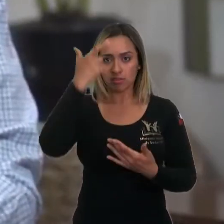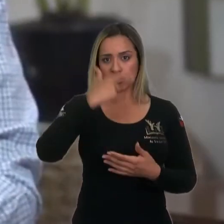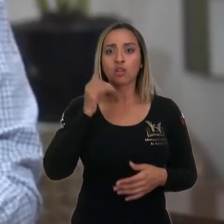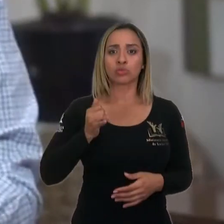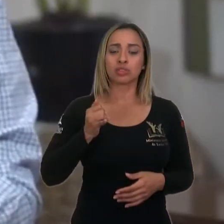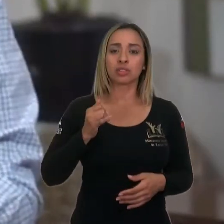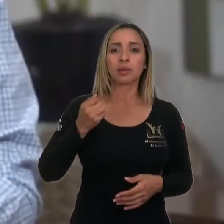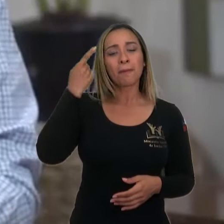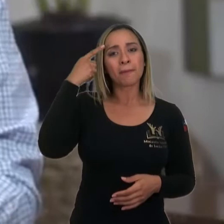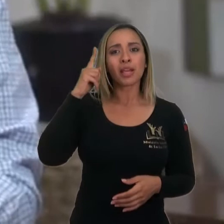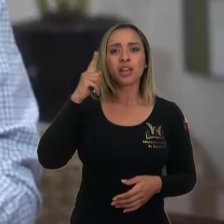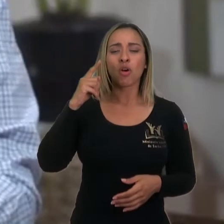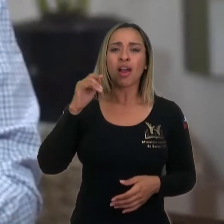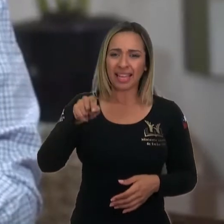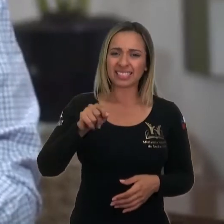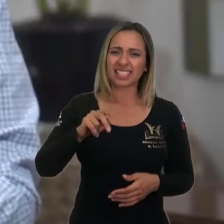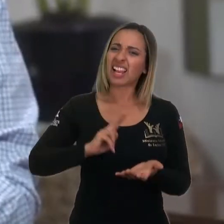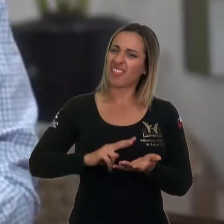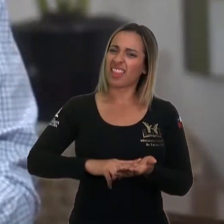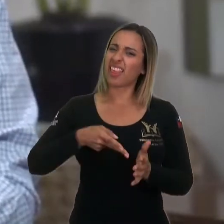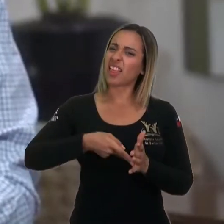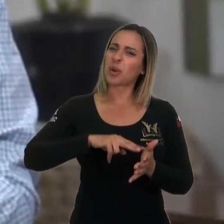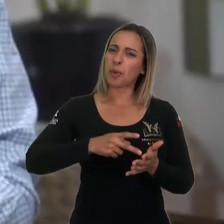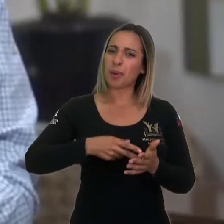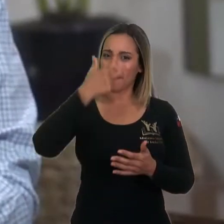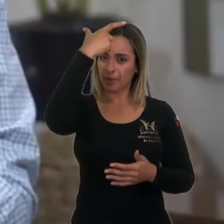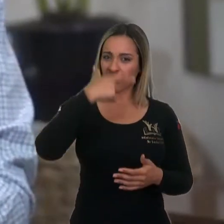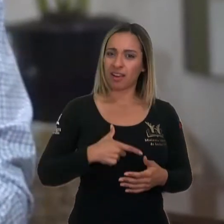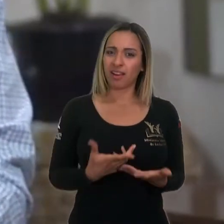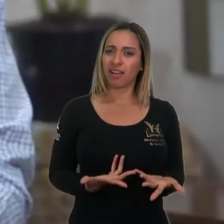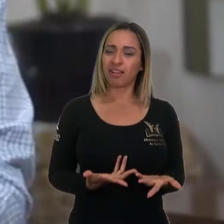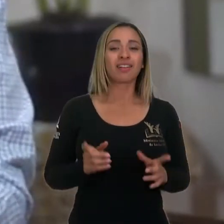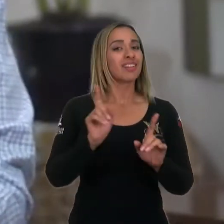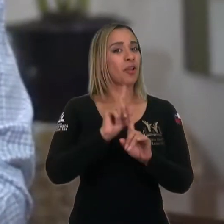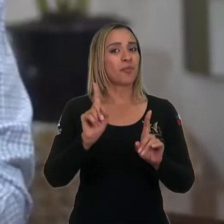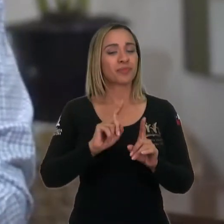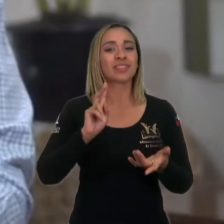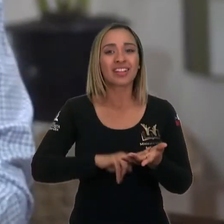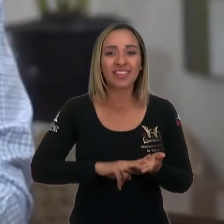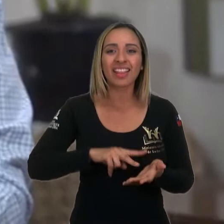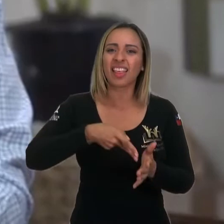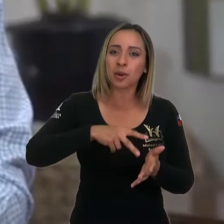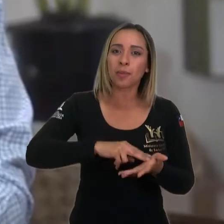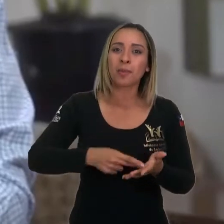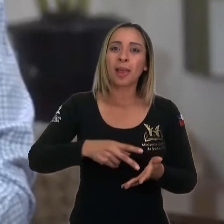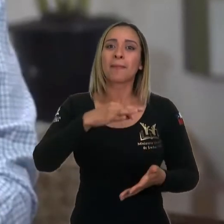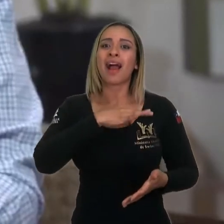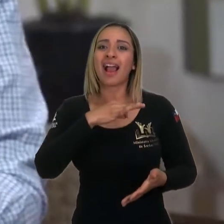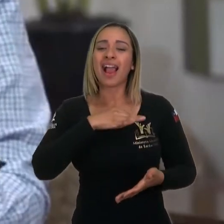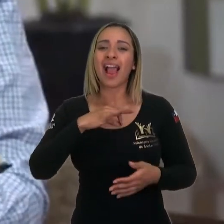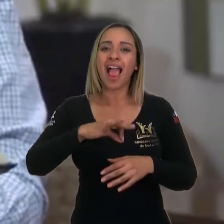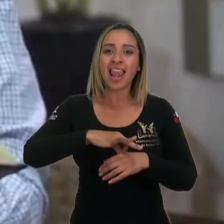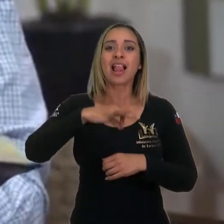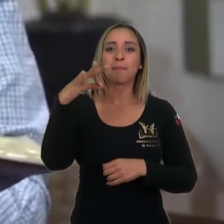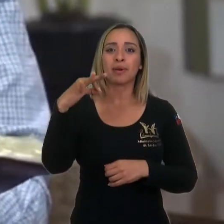humano no está en el cuerpo, está en el corazón. ¿Y sabes qué? El hecho de que Dios es tu socorro no quiere decir